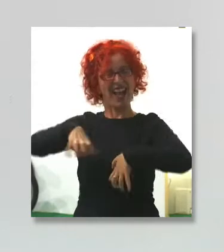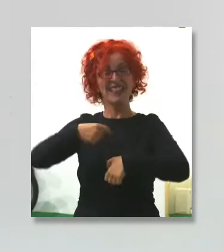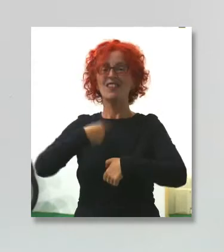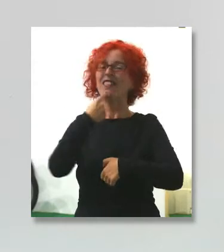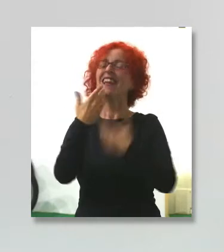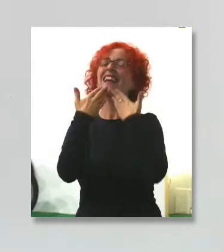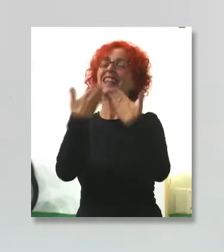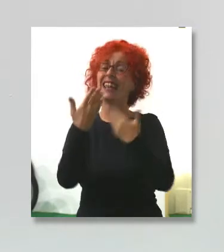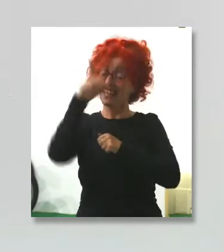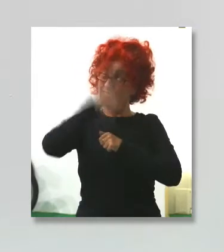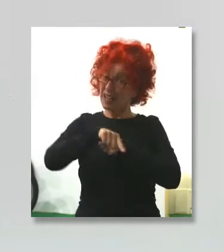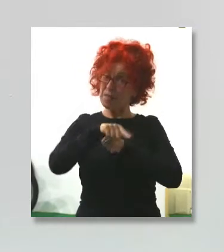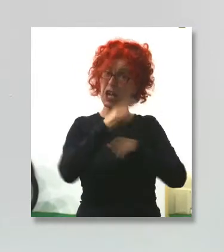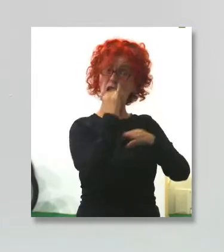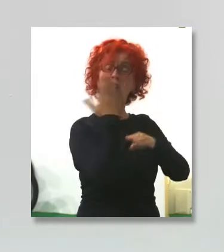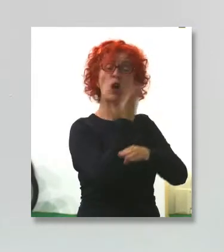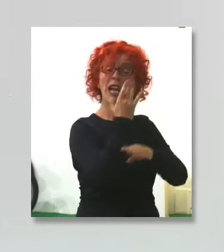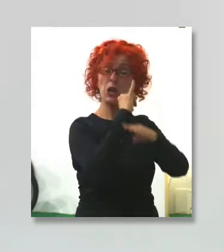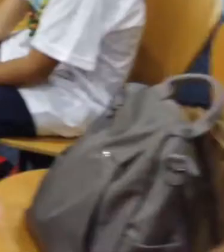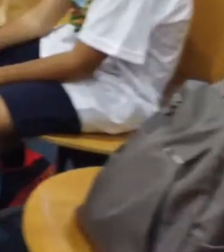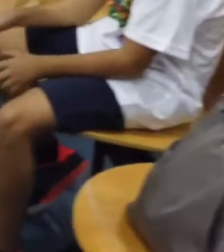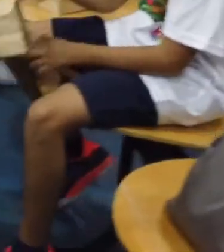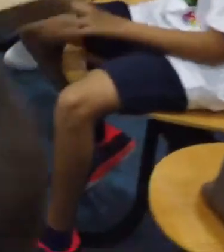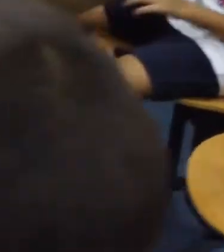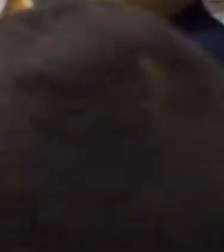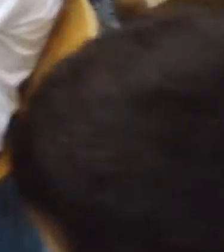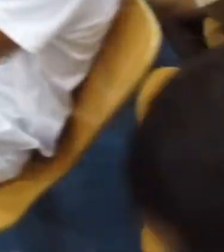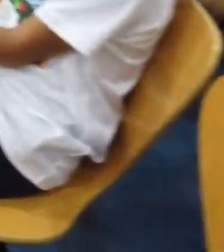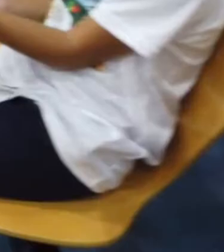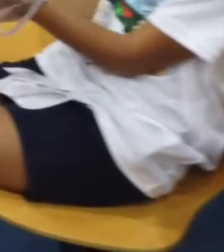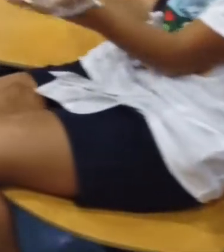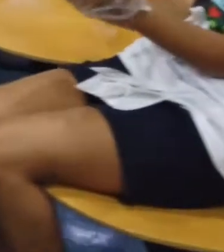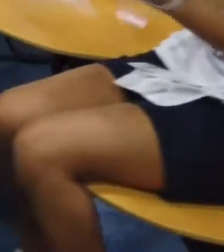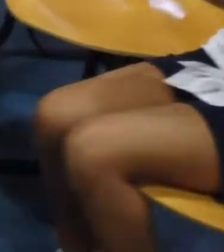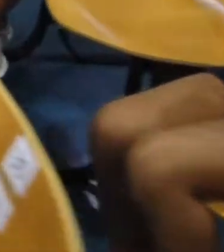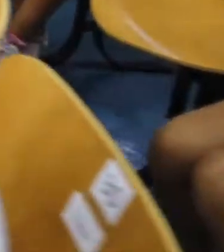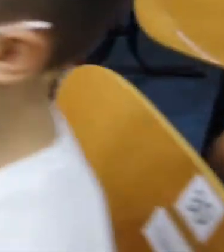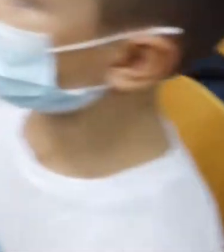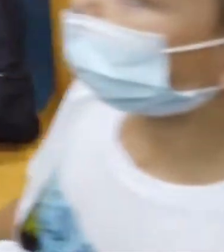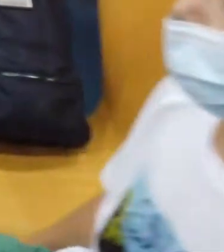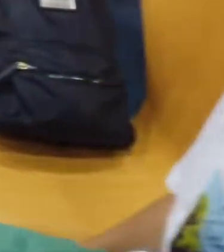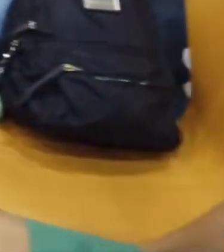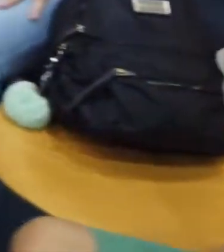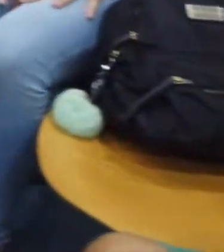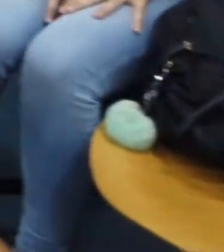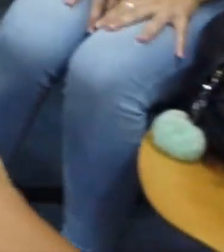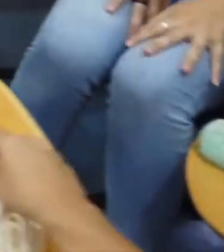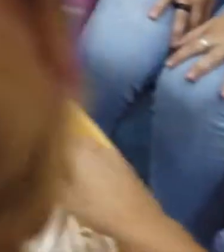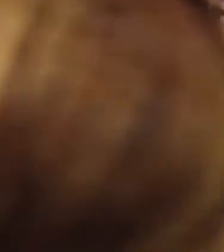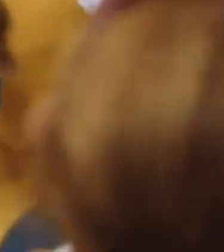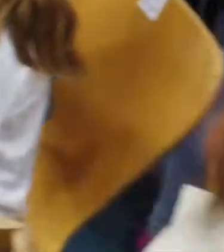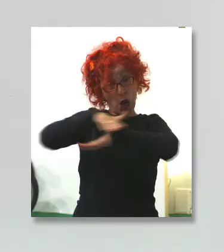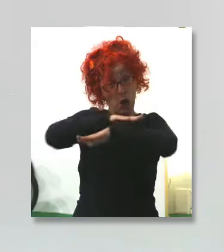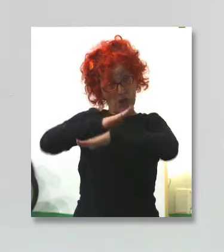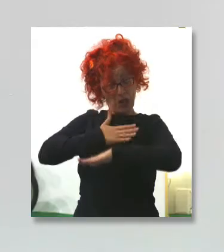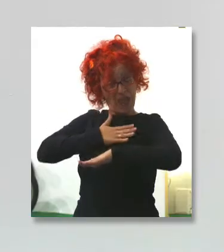participación que han tenido estos centros educativos de toda Andalucía. Y creo que es una oportunidad el que el Gobierno de la Junta de Andalucía fomente